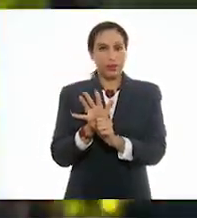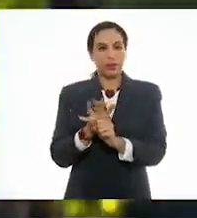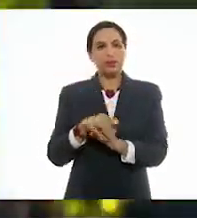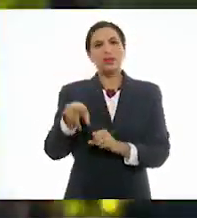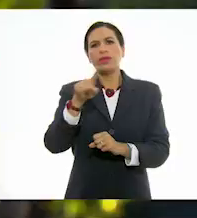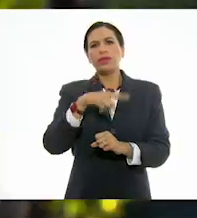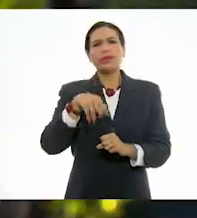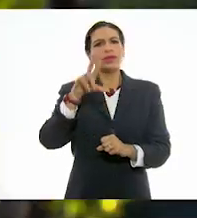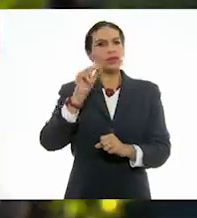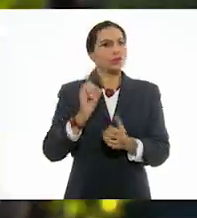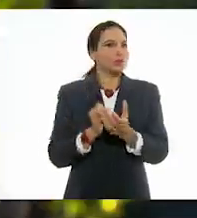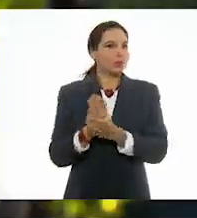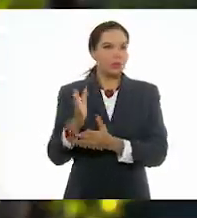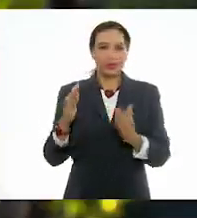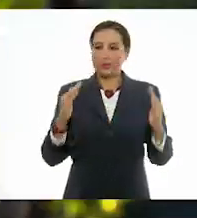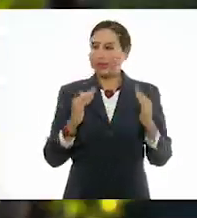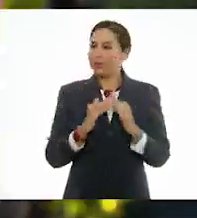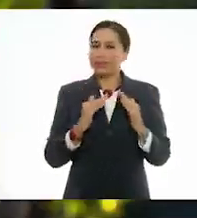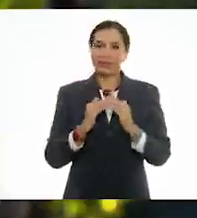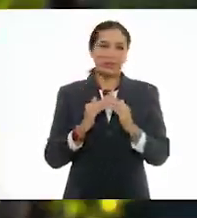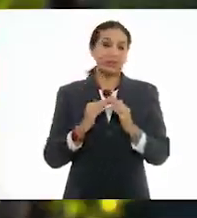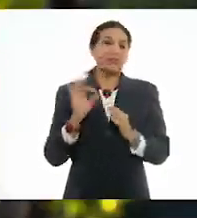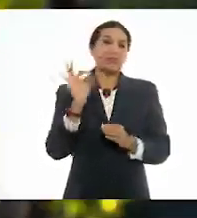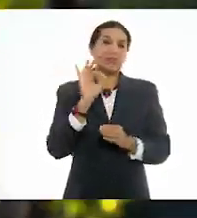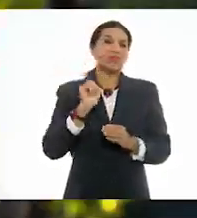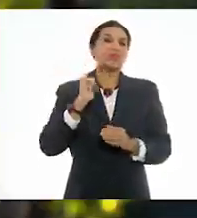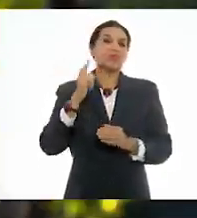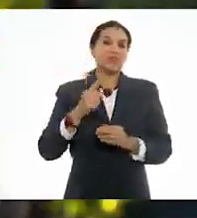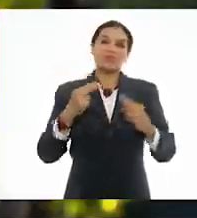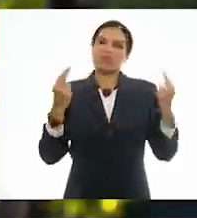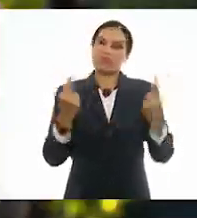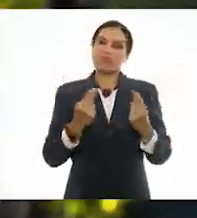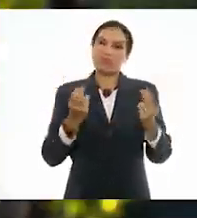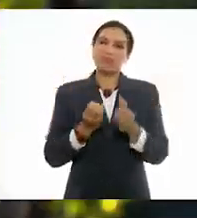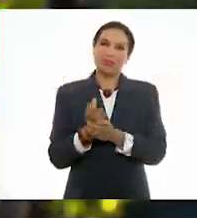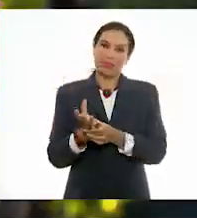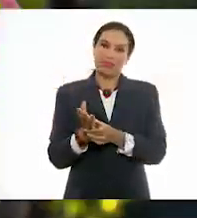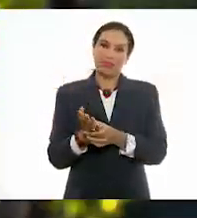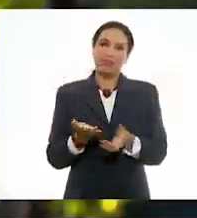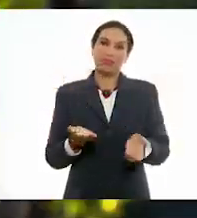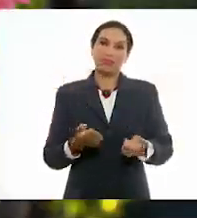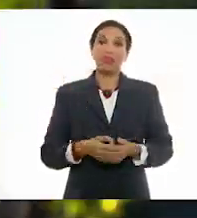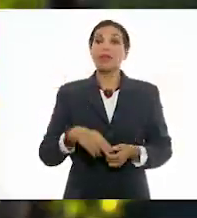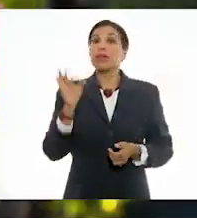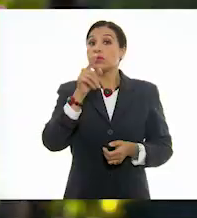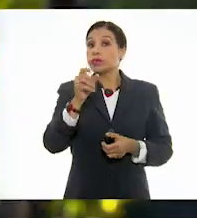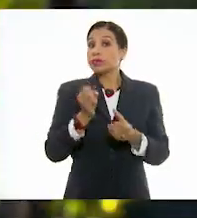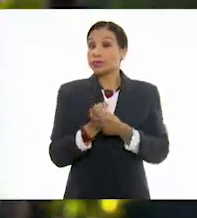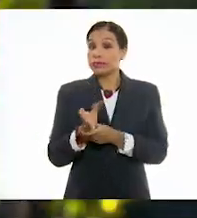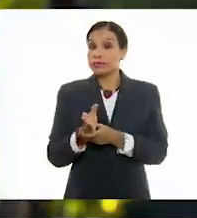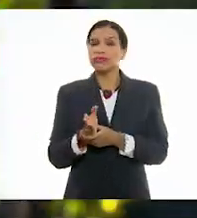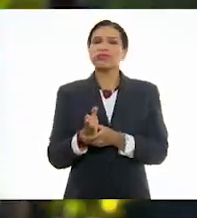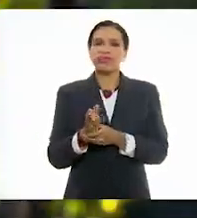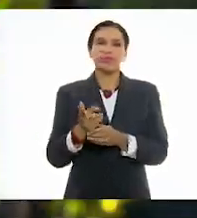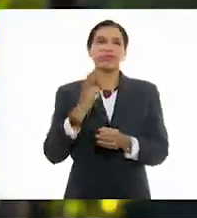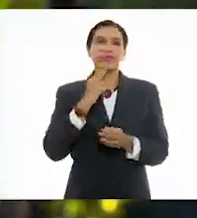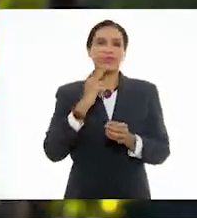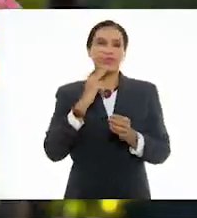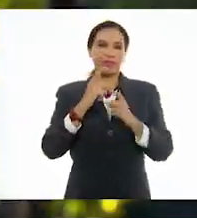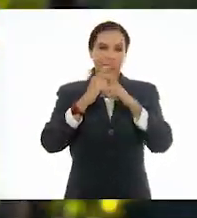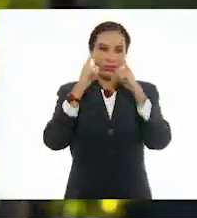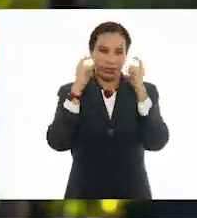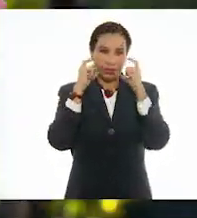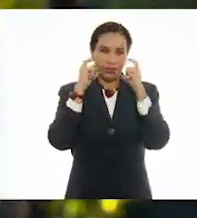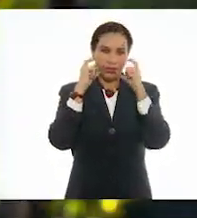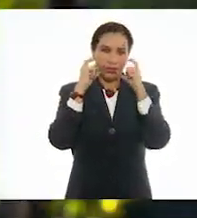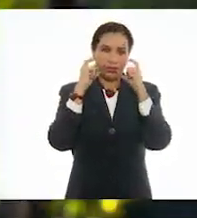Trata de no salir de casa a menos que sea muy necesario. Si lo haces, utiliza el